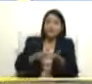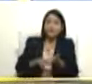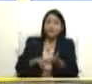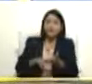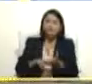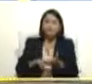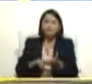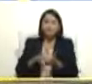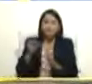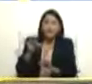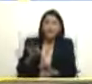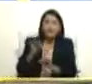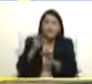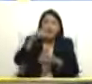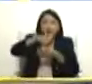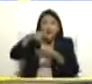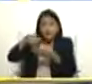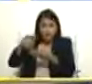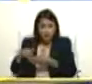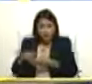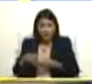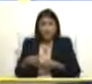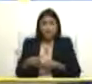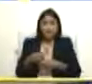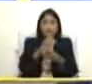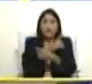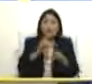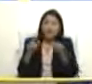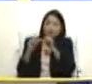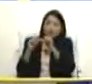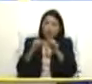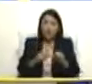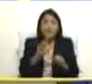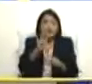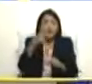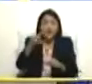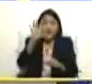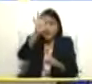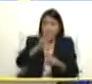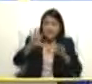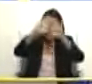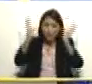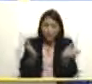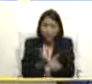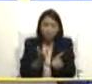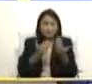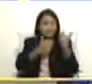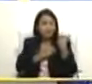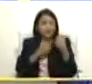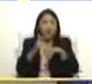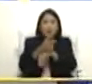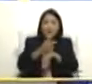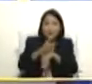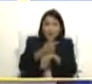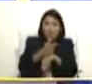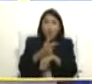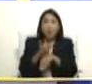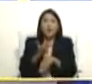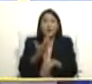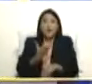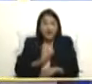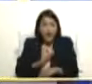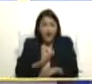elección democrática y consecutiva como existe en muchos países del mundo para todos los cargos de elección popular.